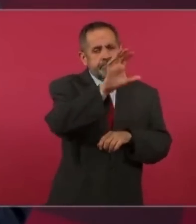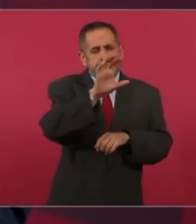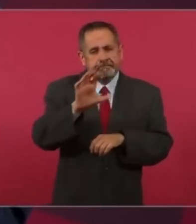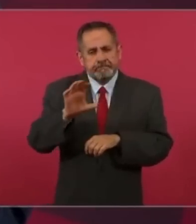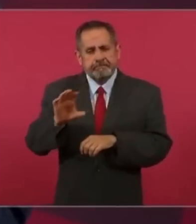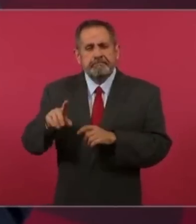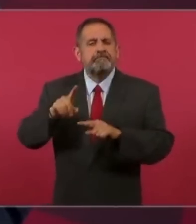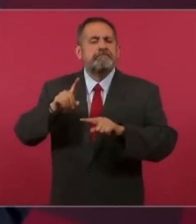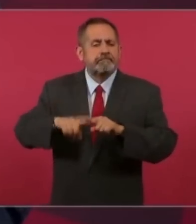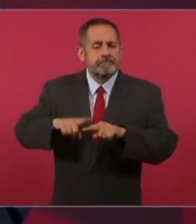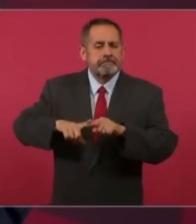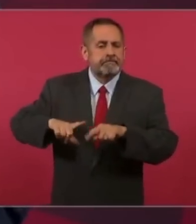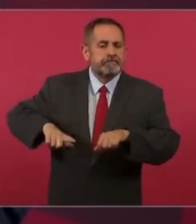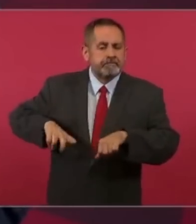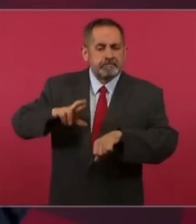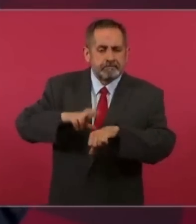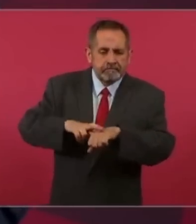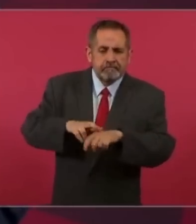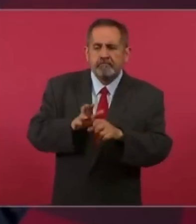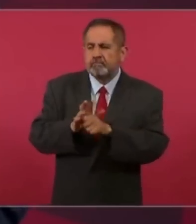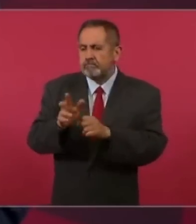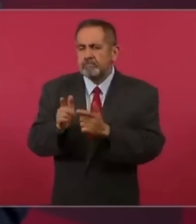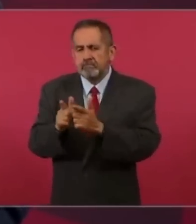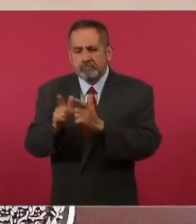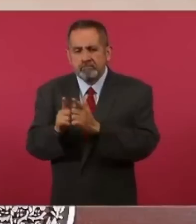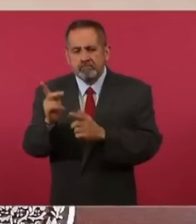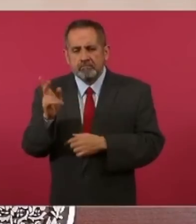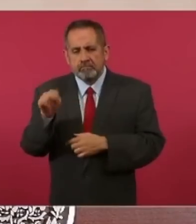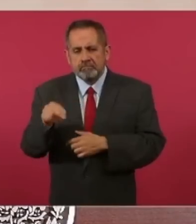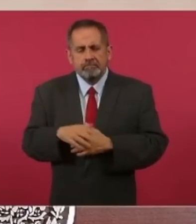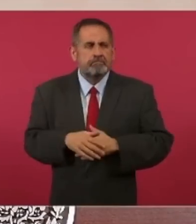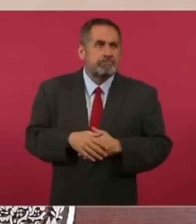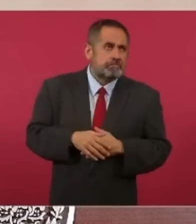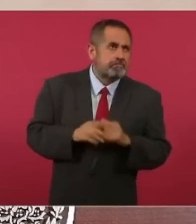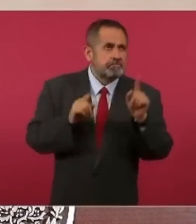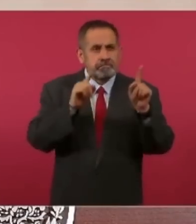y pues hay cinco